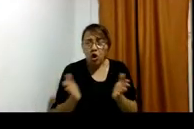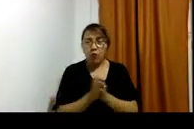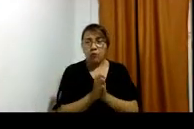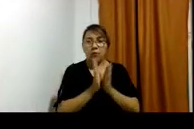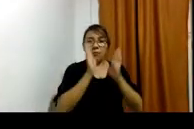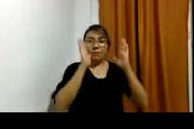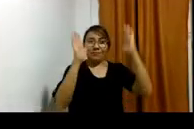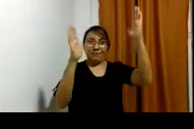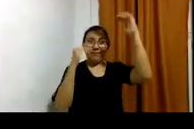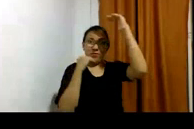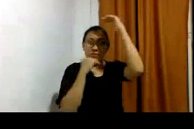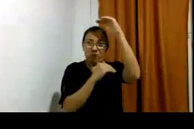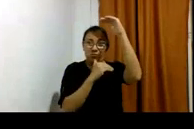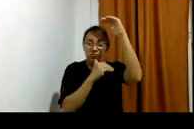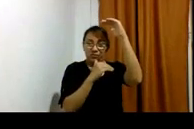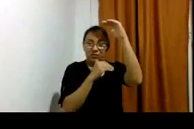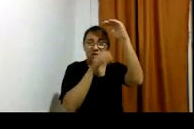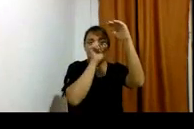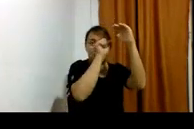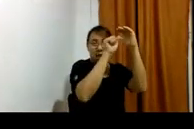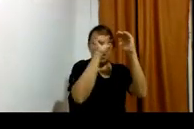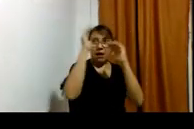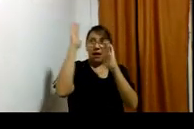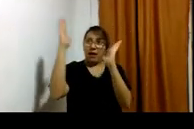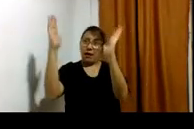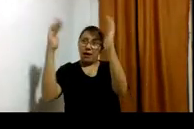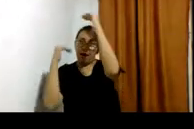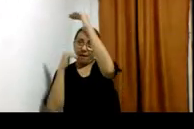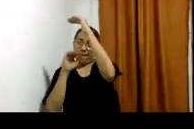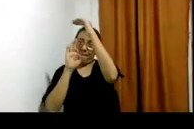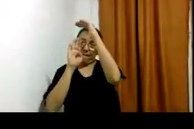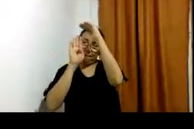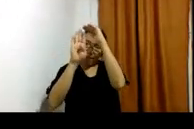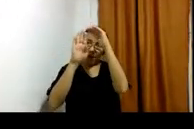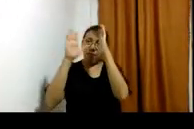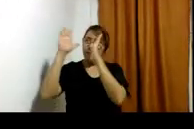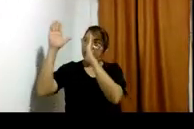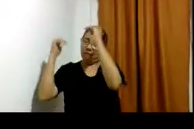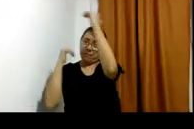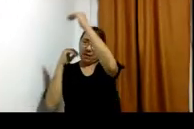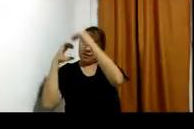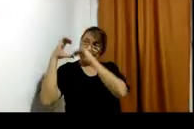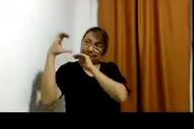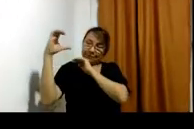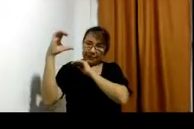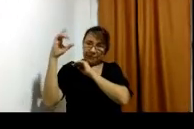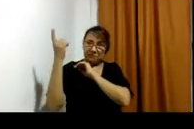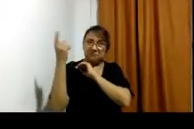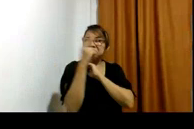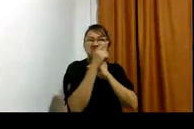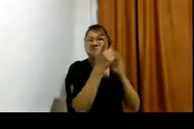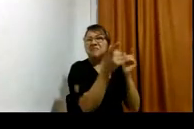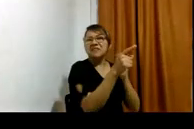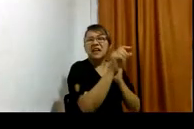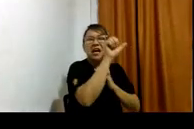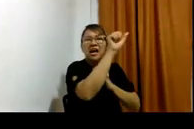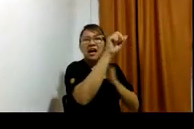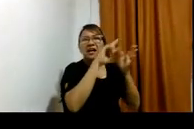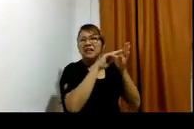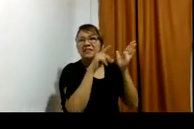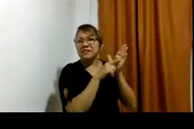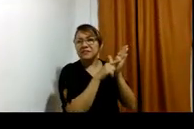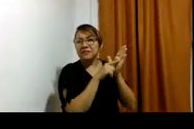el botiquín tipo B y el botiquín tipo C. El botiquín tipo A es el que podemos tener en un hogar,